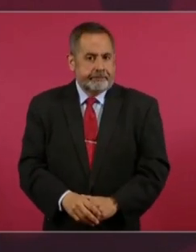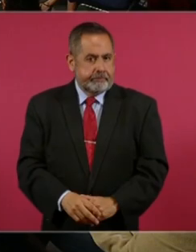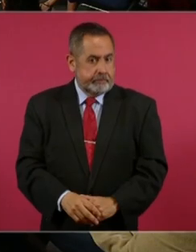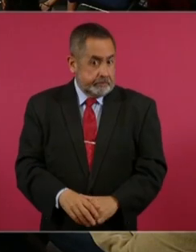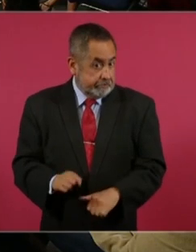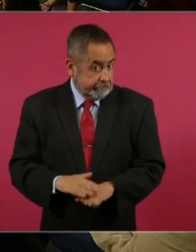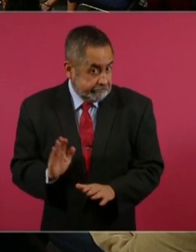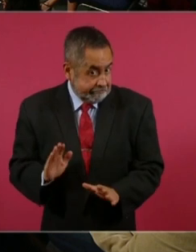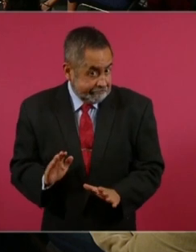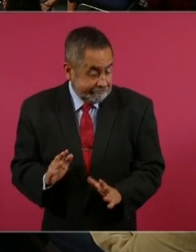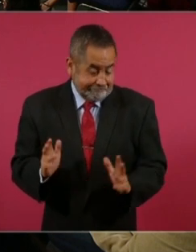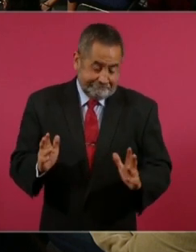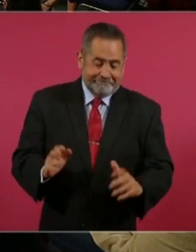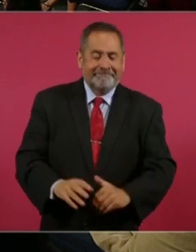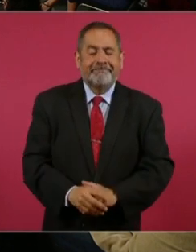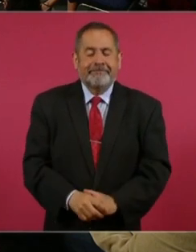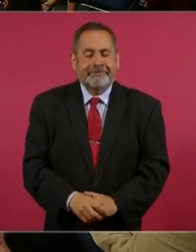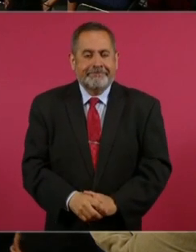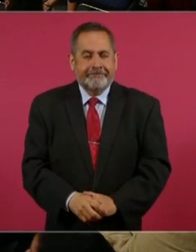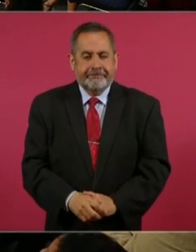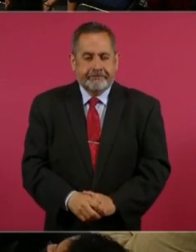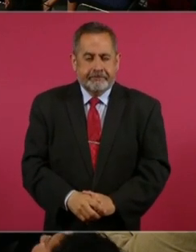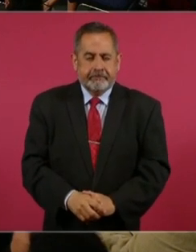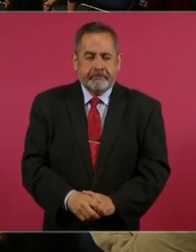¿Quieren más?